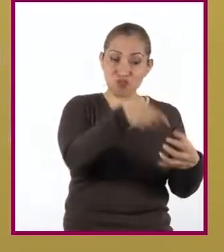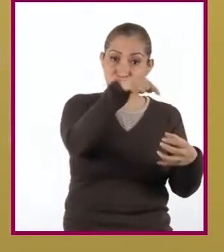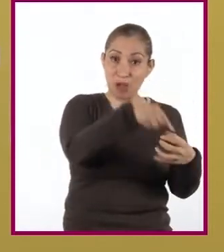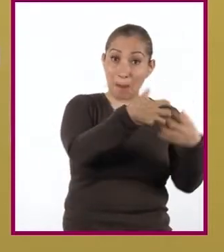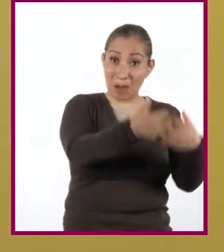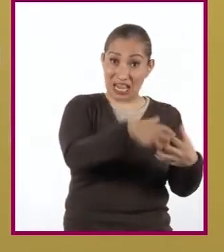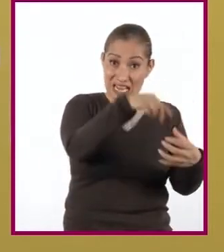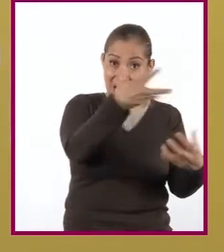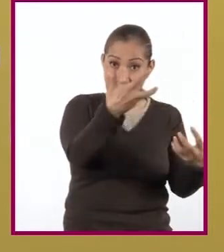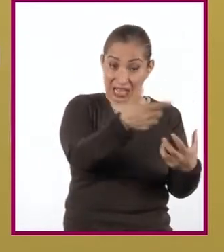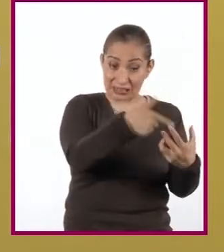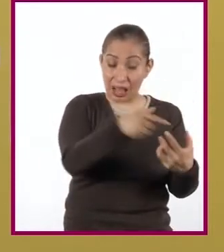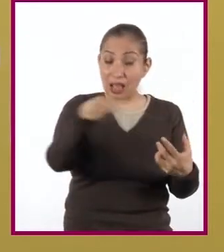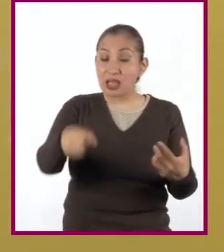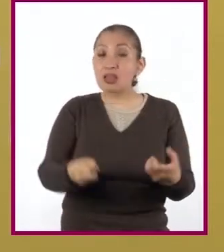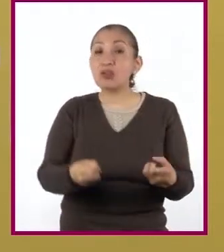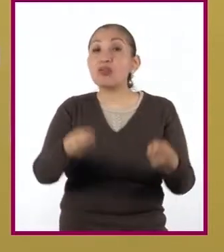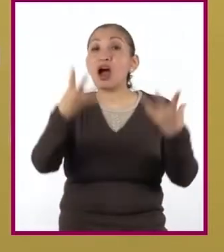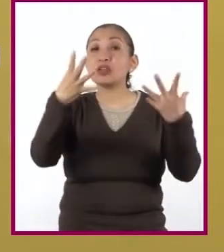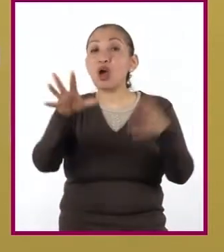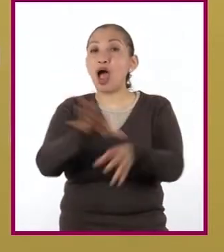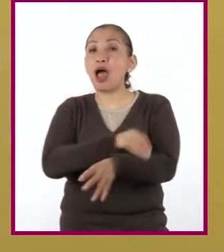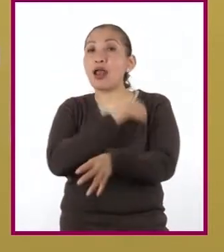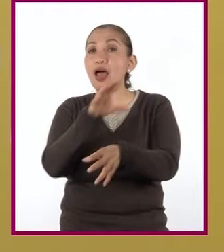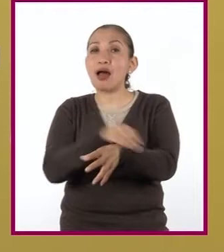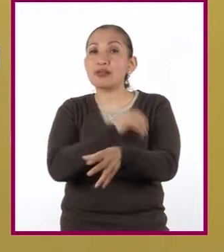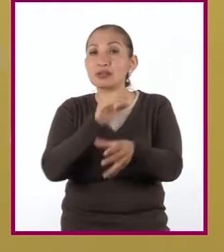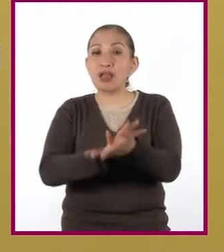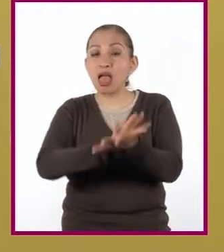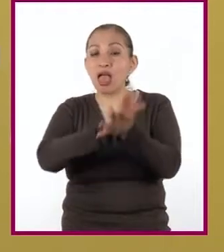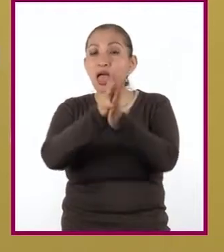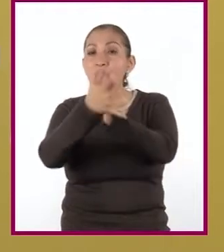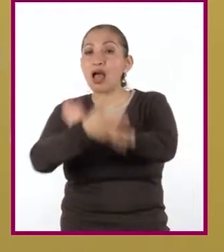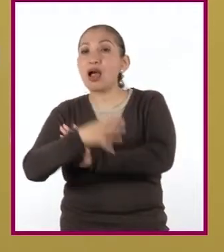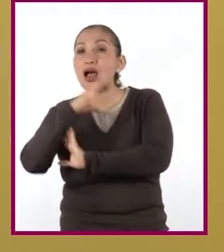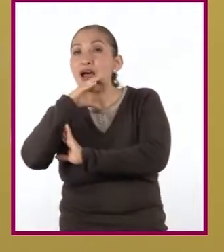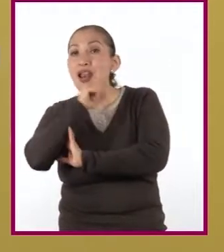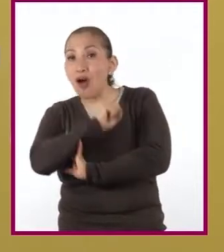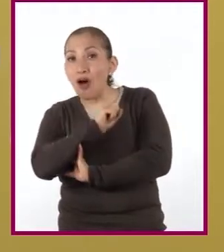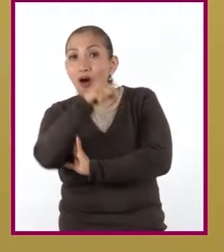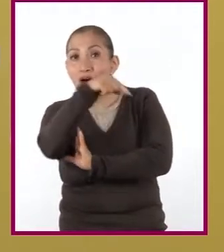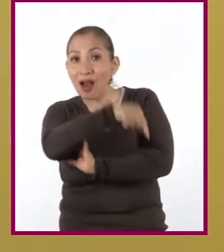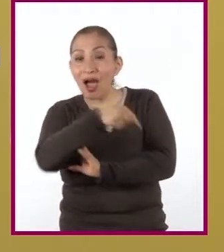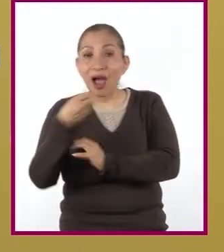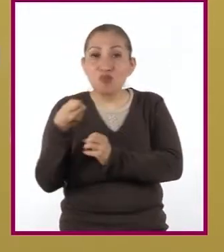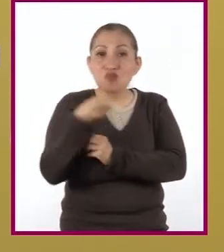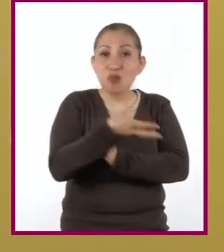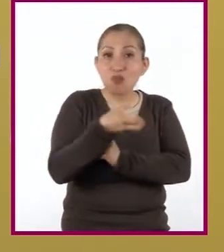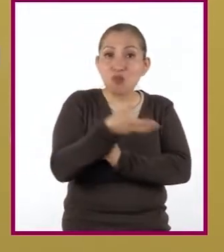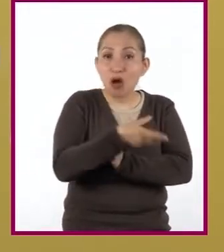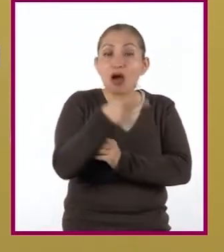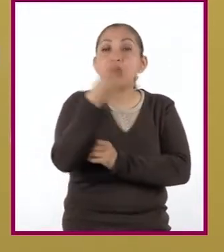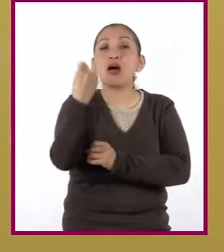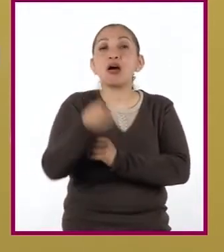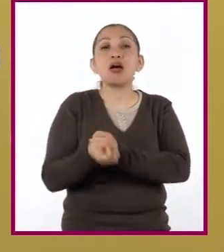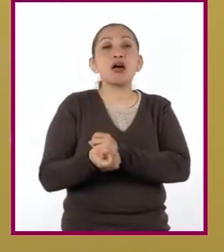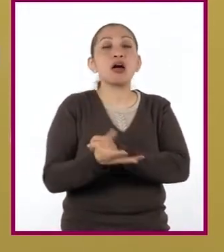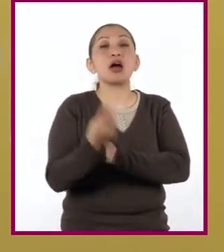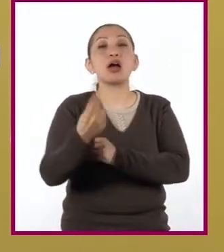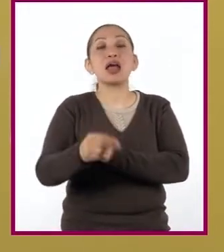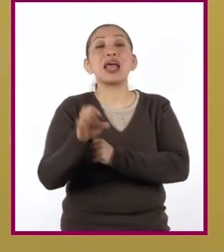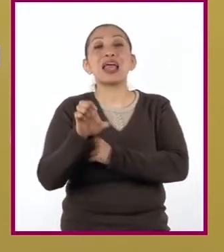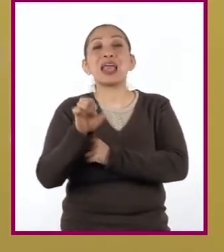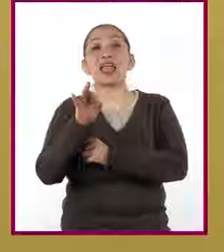la máquina y la cantidad de energía en forma de calor que se le suministra es conocido como